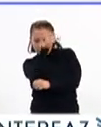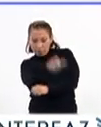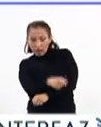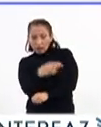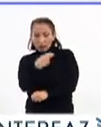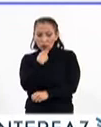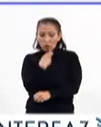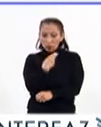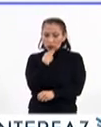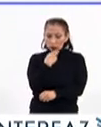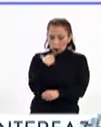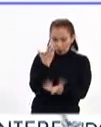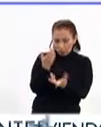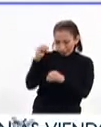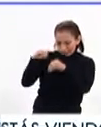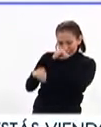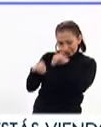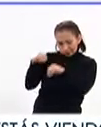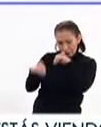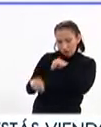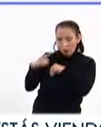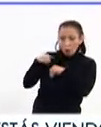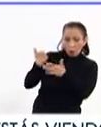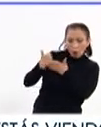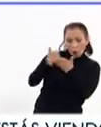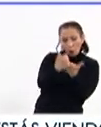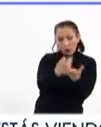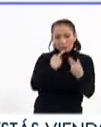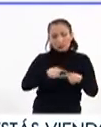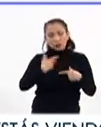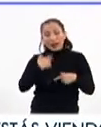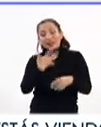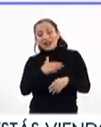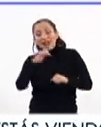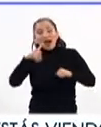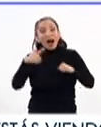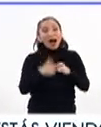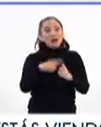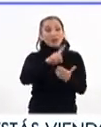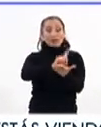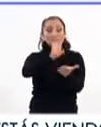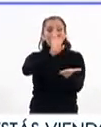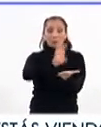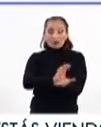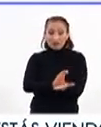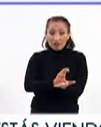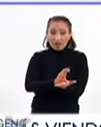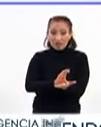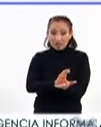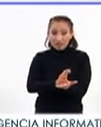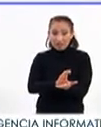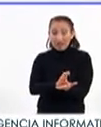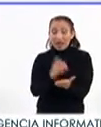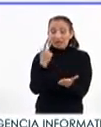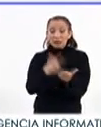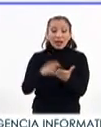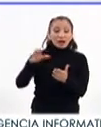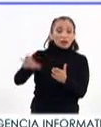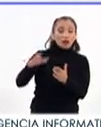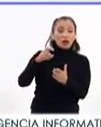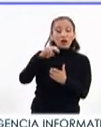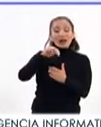y manejo ortésico y protésico de las personas que tienen alguna discapacidad en los sistemas